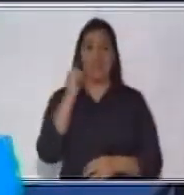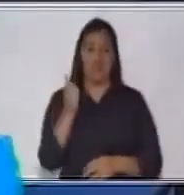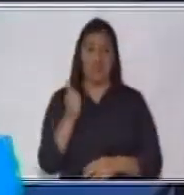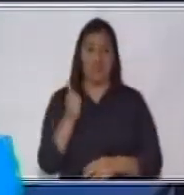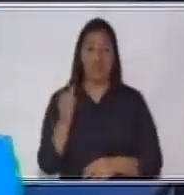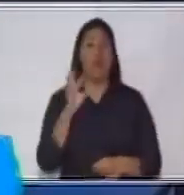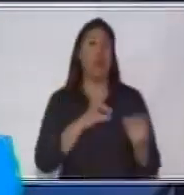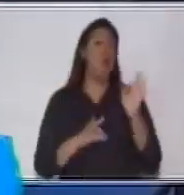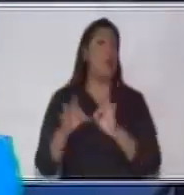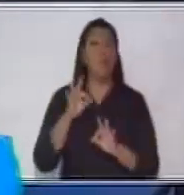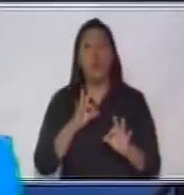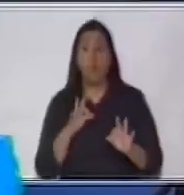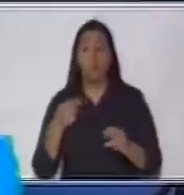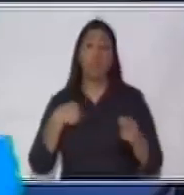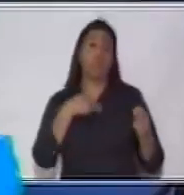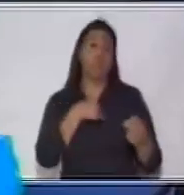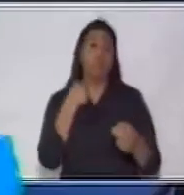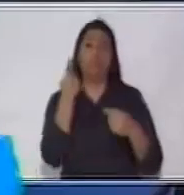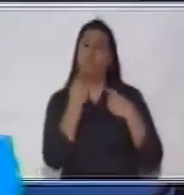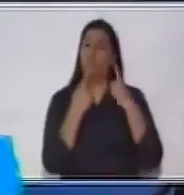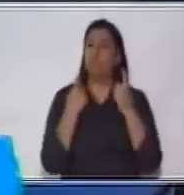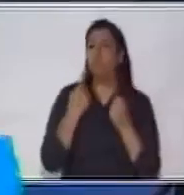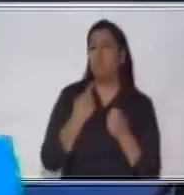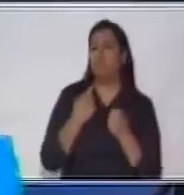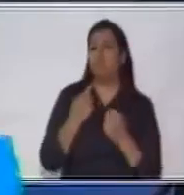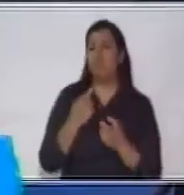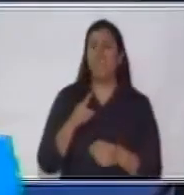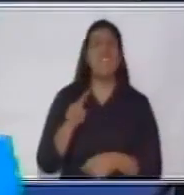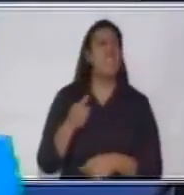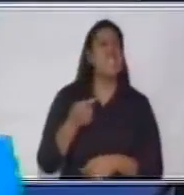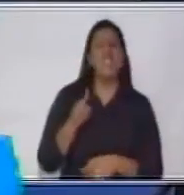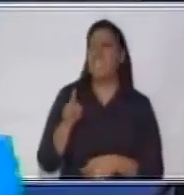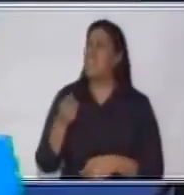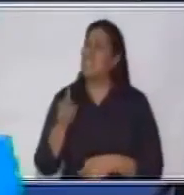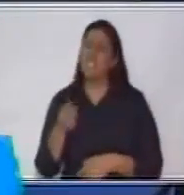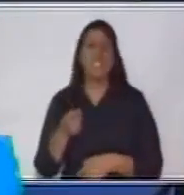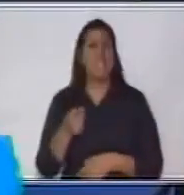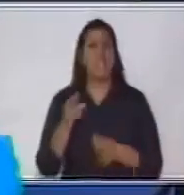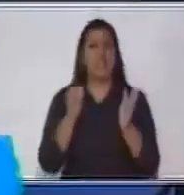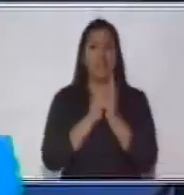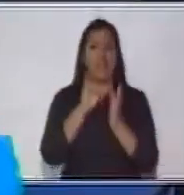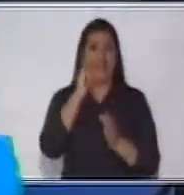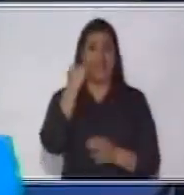O cuando preguntamos, ¿quién?